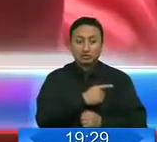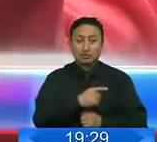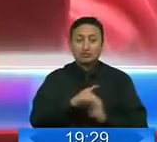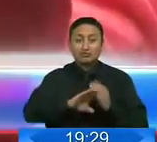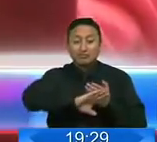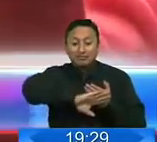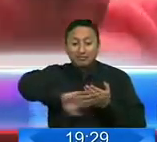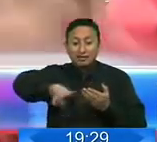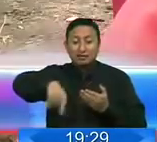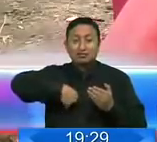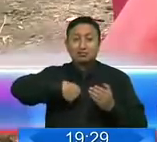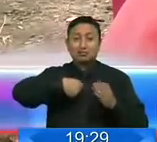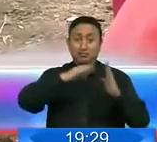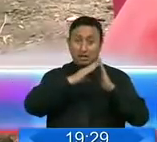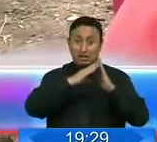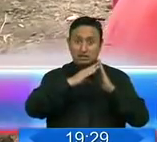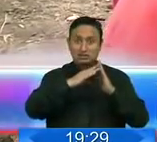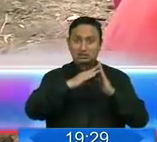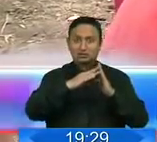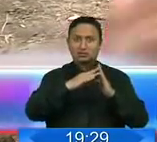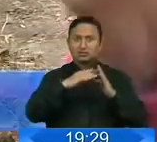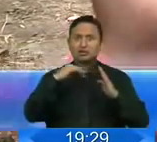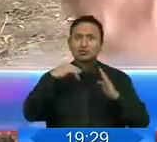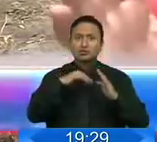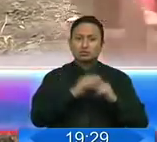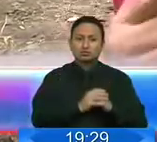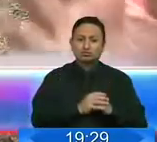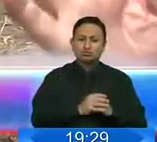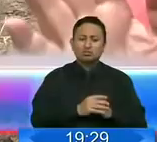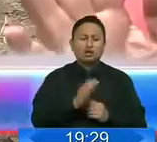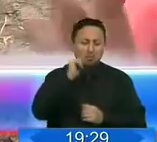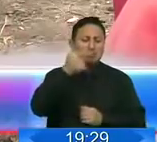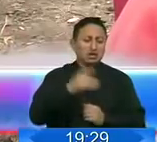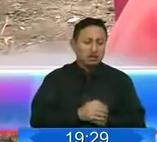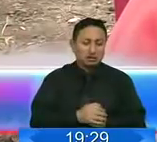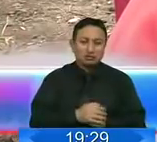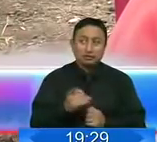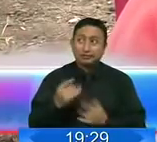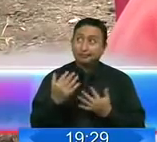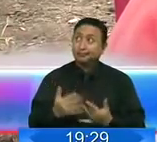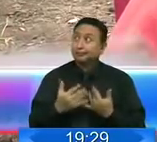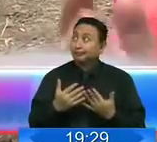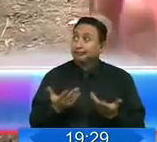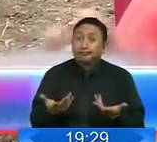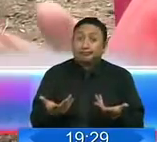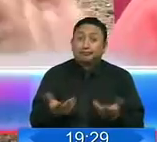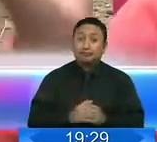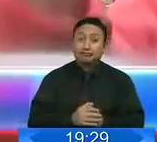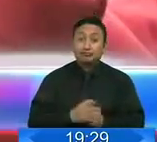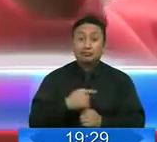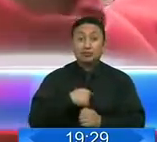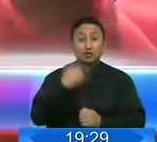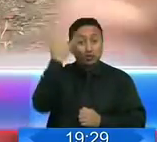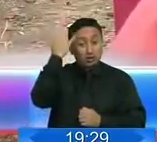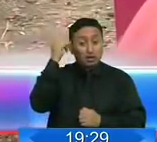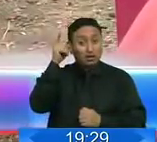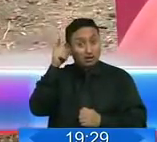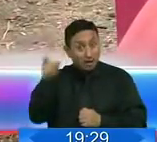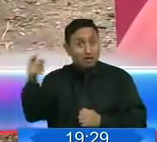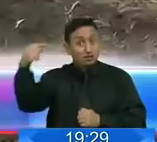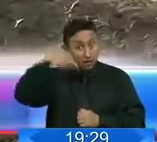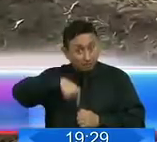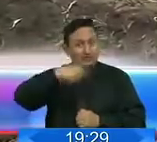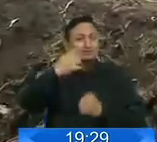dando humedad acá. Pero dijo al otro día le saco y hasta ahora no ha sacado. A mí me da la idea que también eso sí me ha afectado.